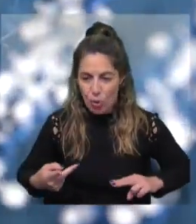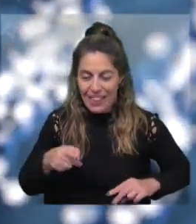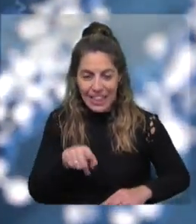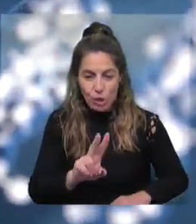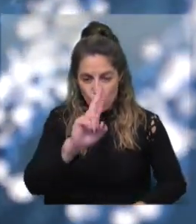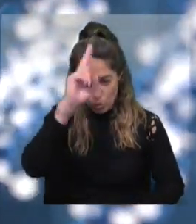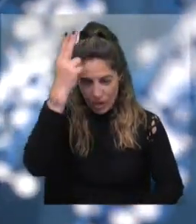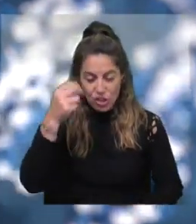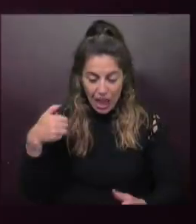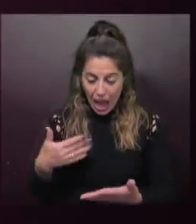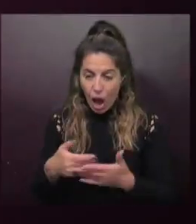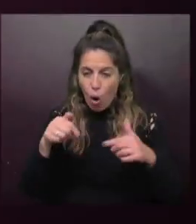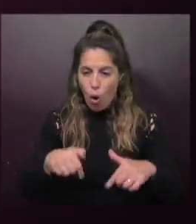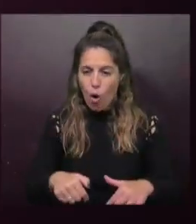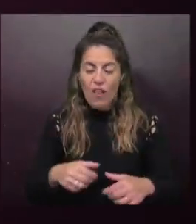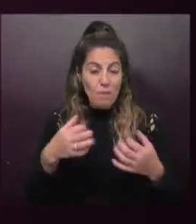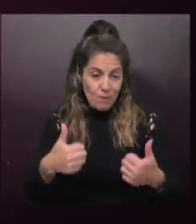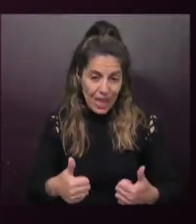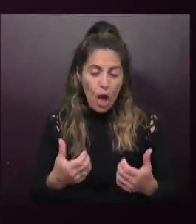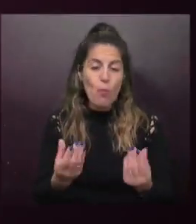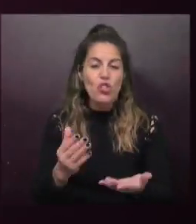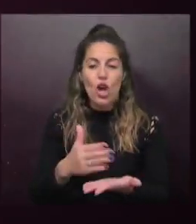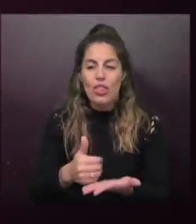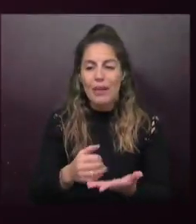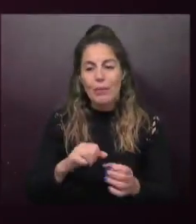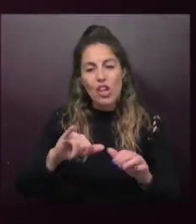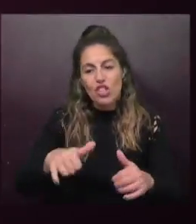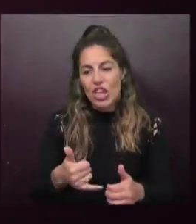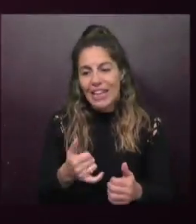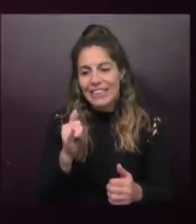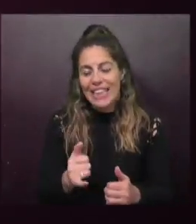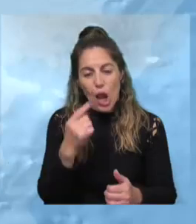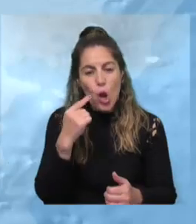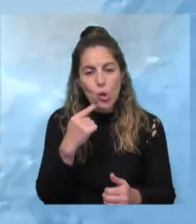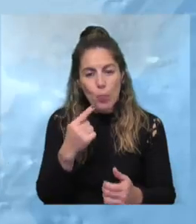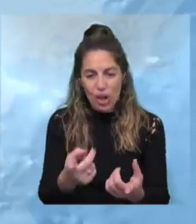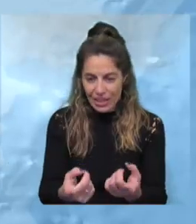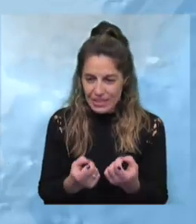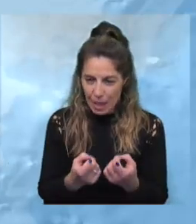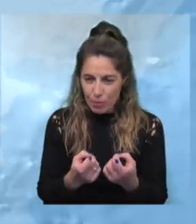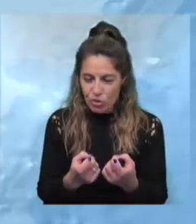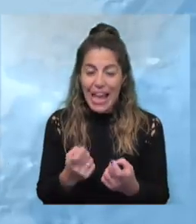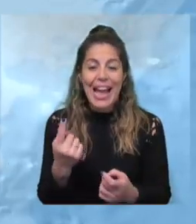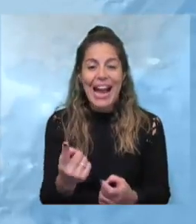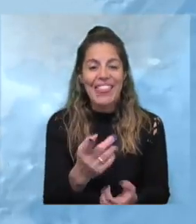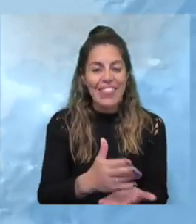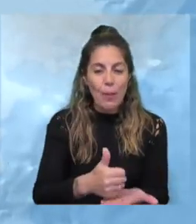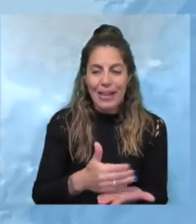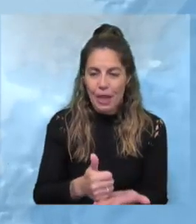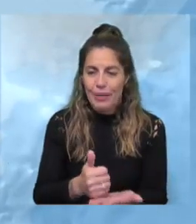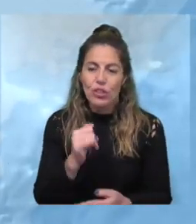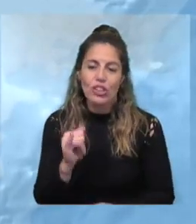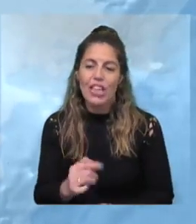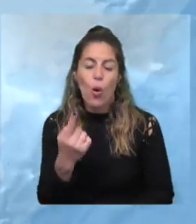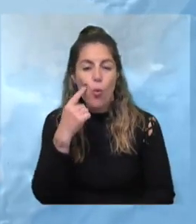uruguayos. Al día de hoy, bueno, venimos bien y tenemos muchos departamentos que ya tienen los números que precisamos, ¿tá? Cada departamento tiene